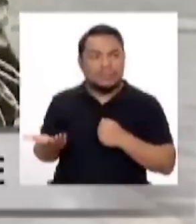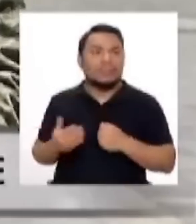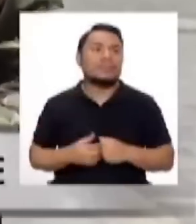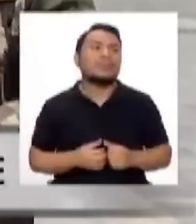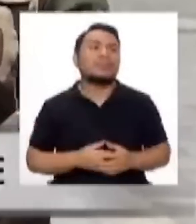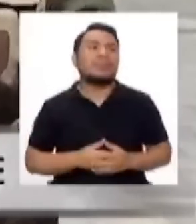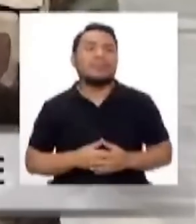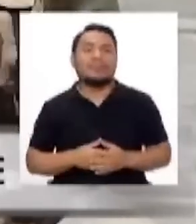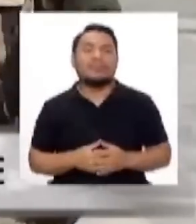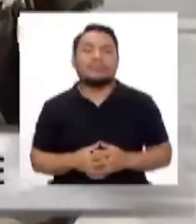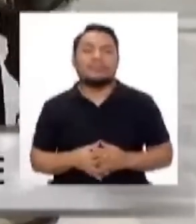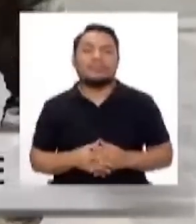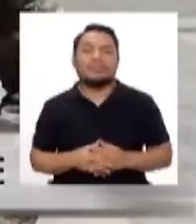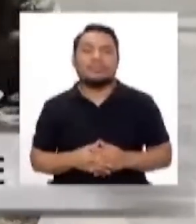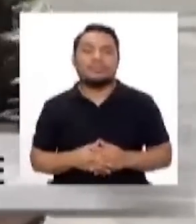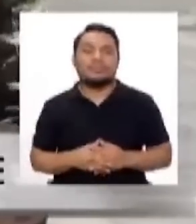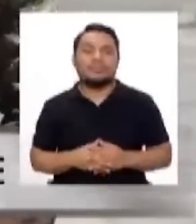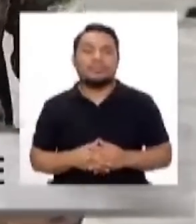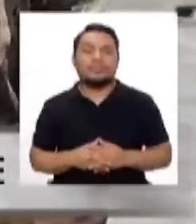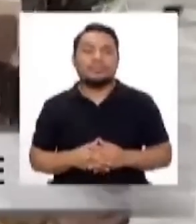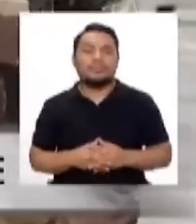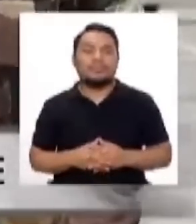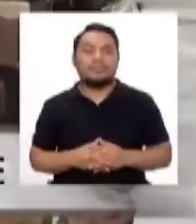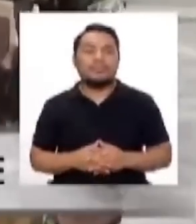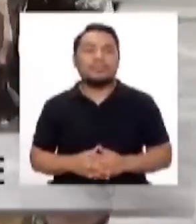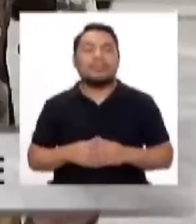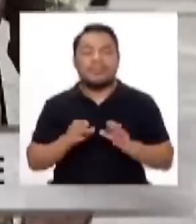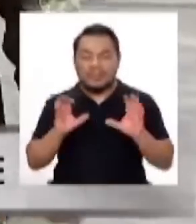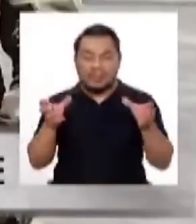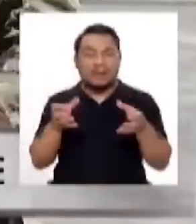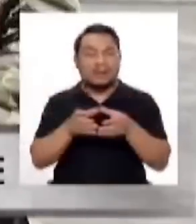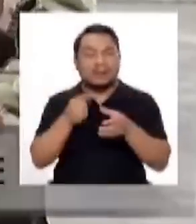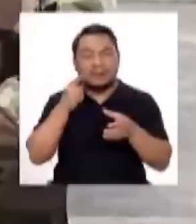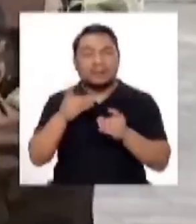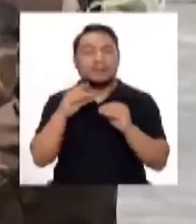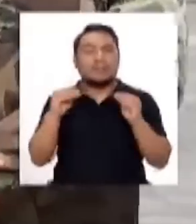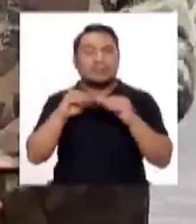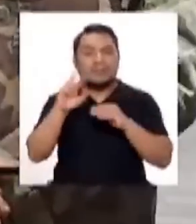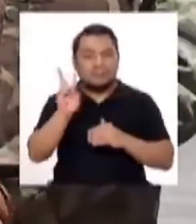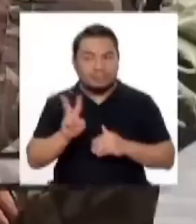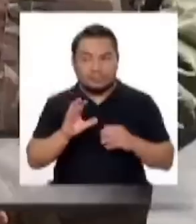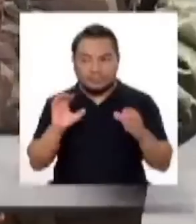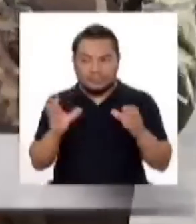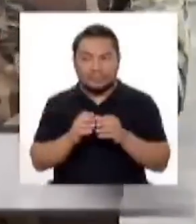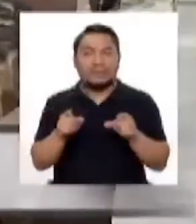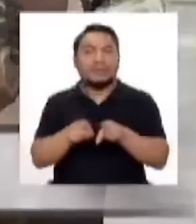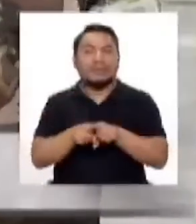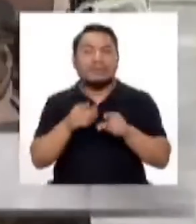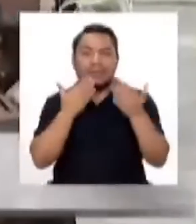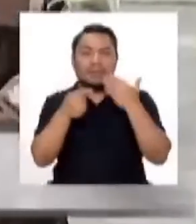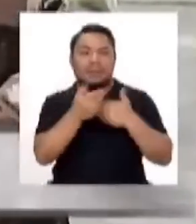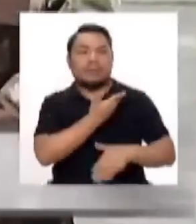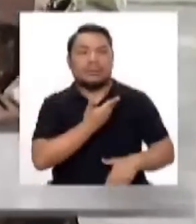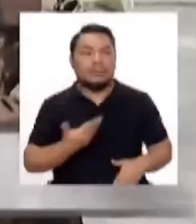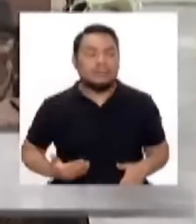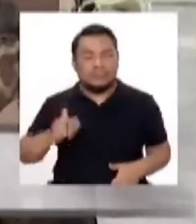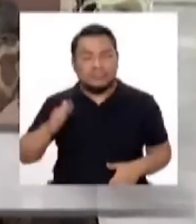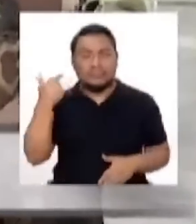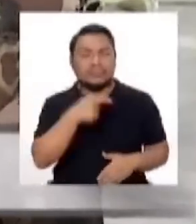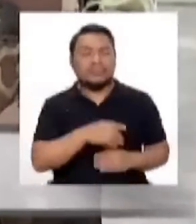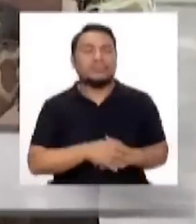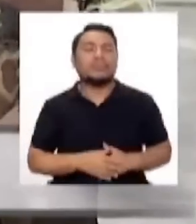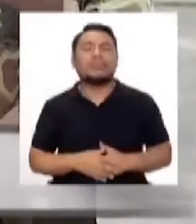Valdés. Sí. Desde el Partido Demócrata Verde también hemos abordado con la presidenta